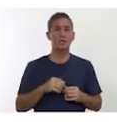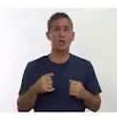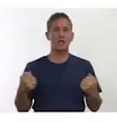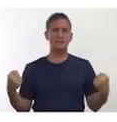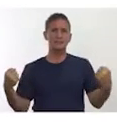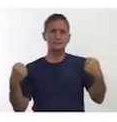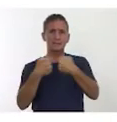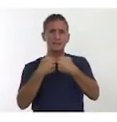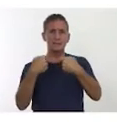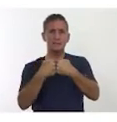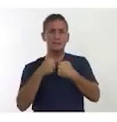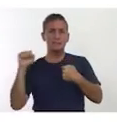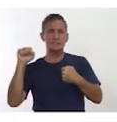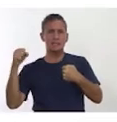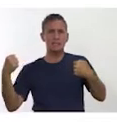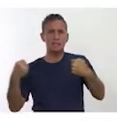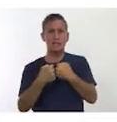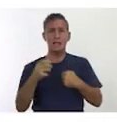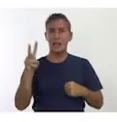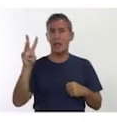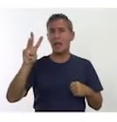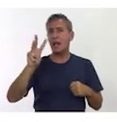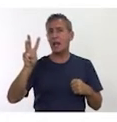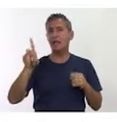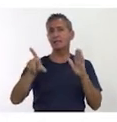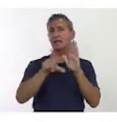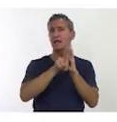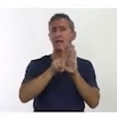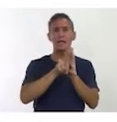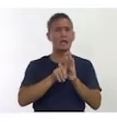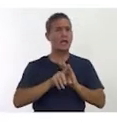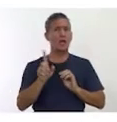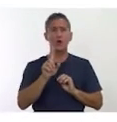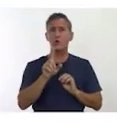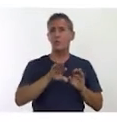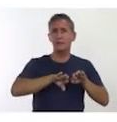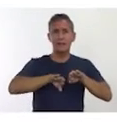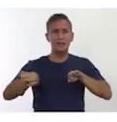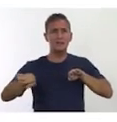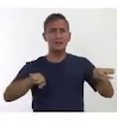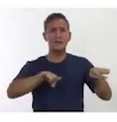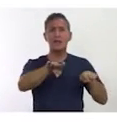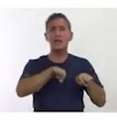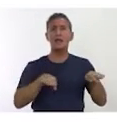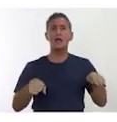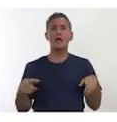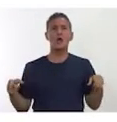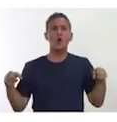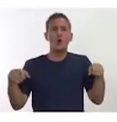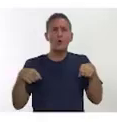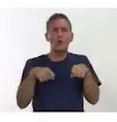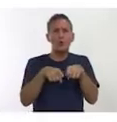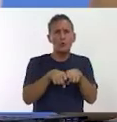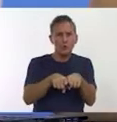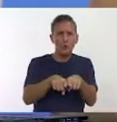misma dirección y sentidos opuestos. Las tres leyes no están separadas en los cuerpos,